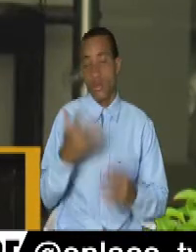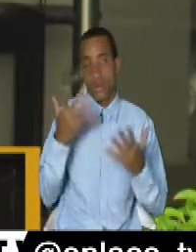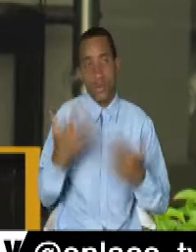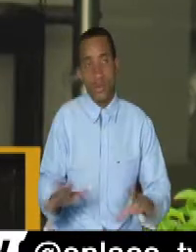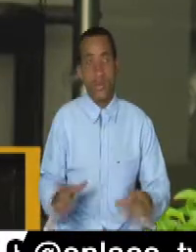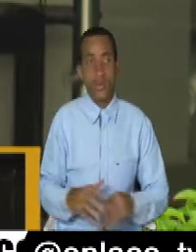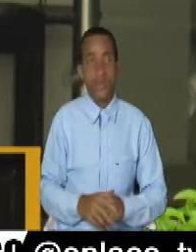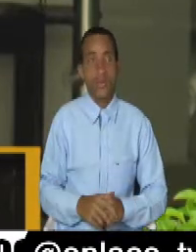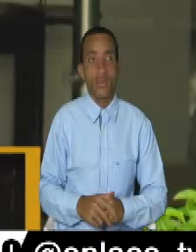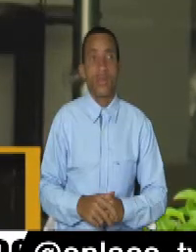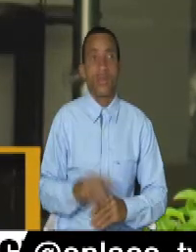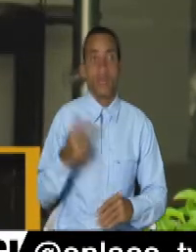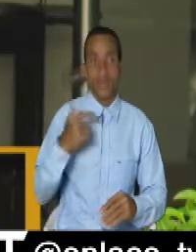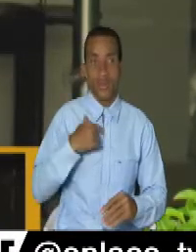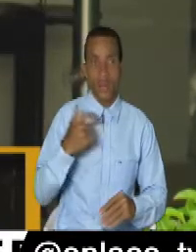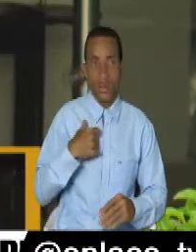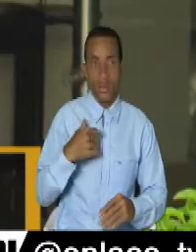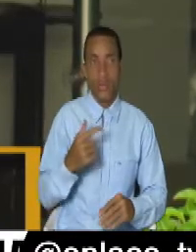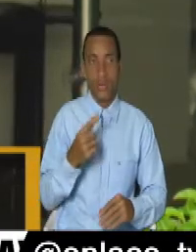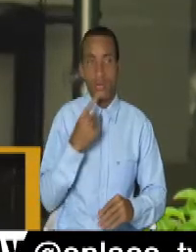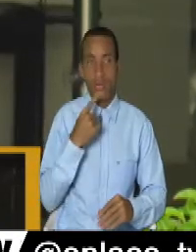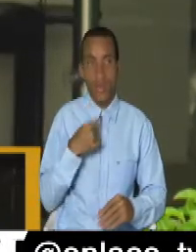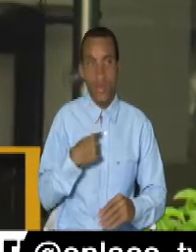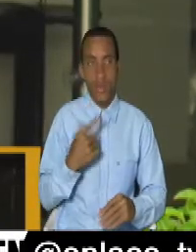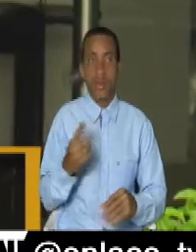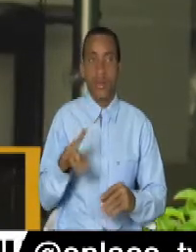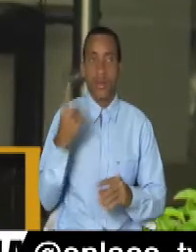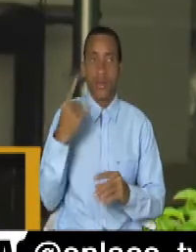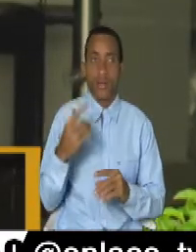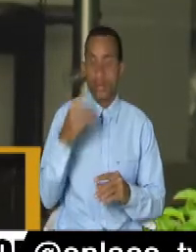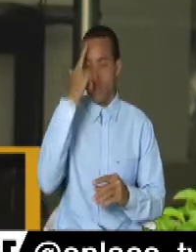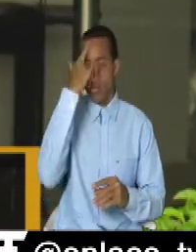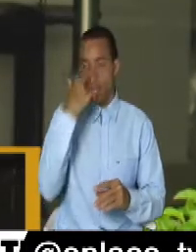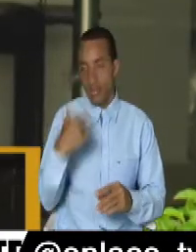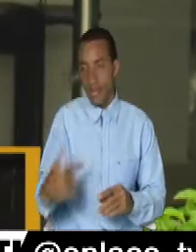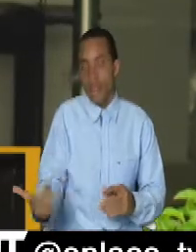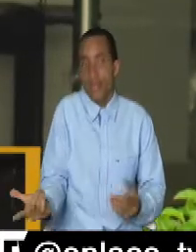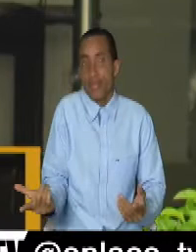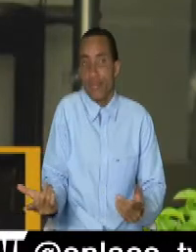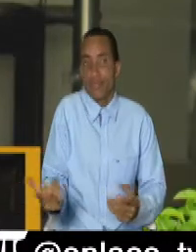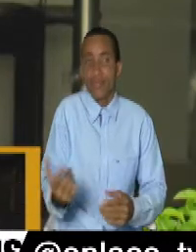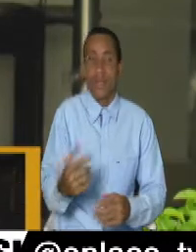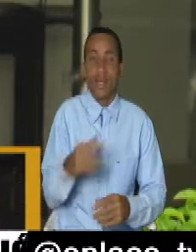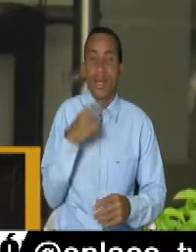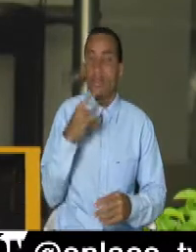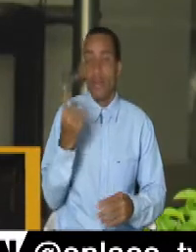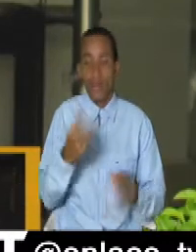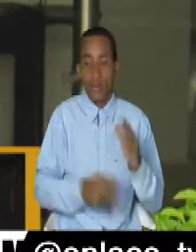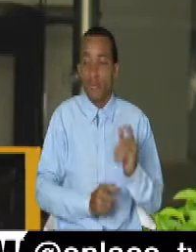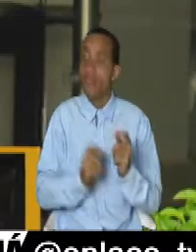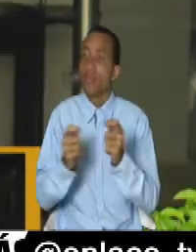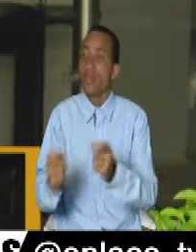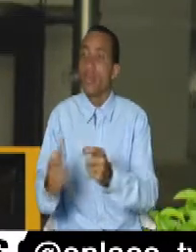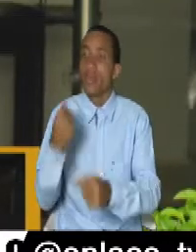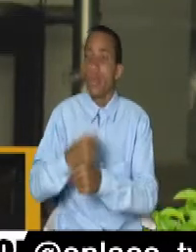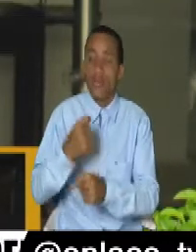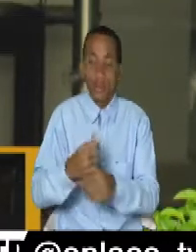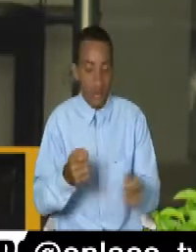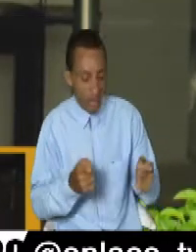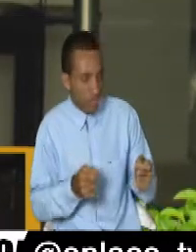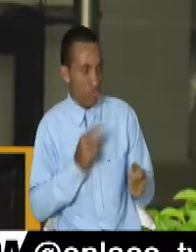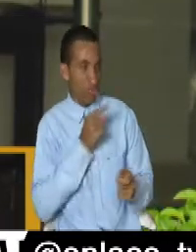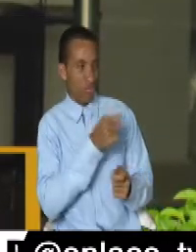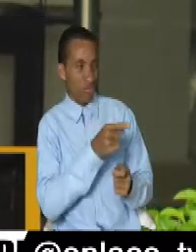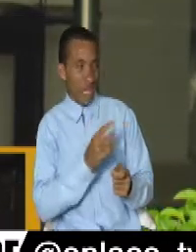El trabajito que estaba buscando. Eso me dañó el perfil, sí, porque imagínese, uno va a ir a buscar un trabajo con... No, ese pelado